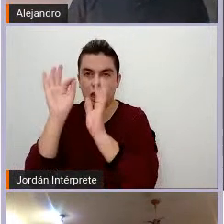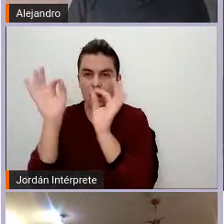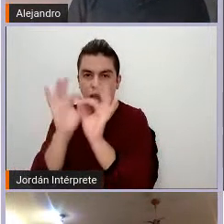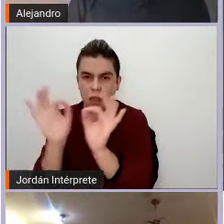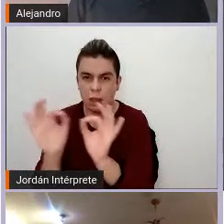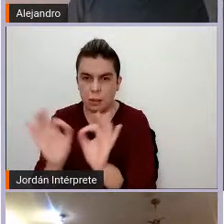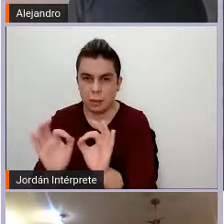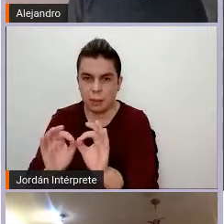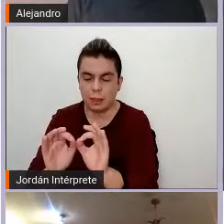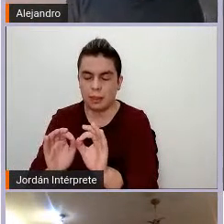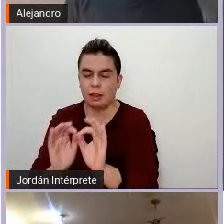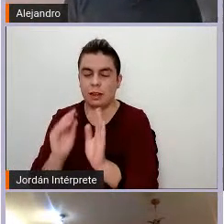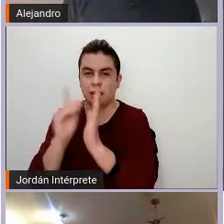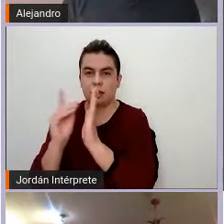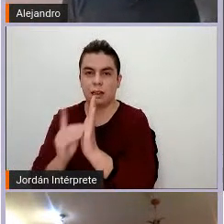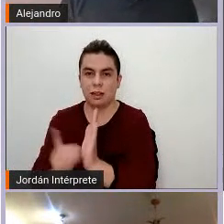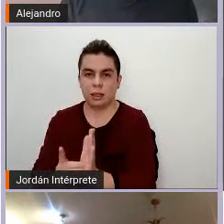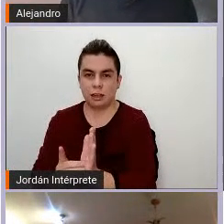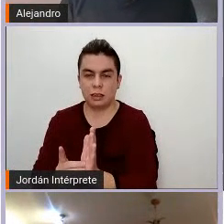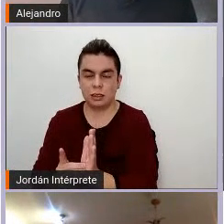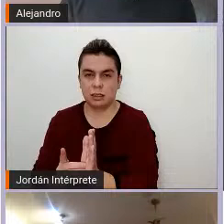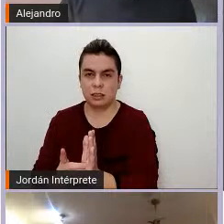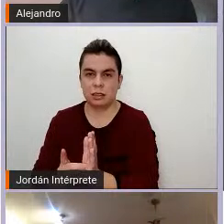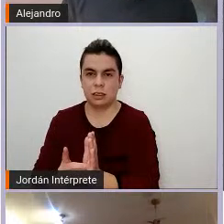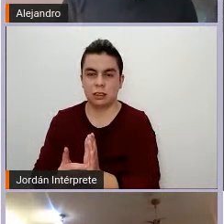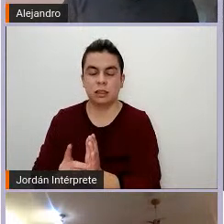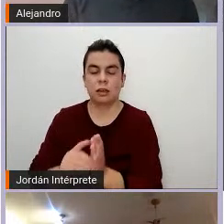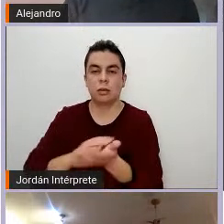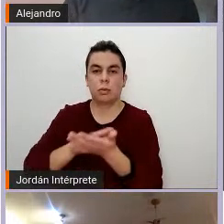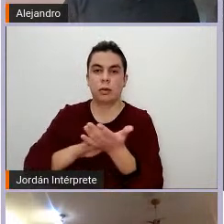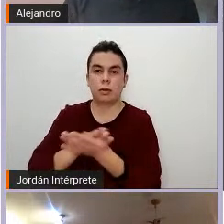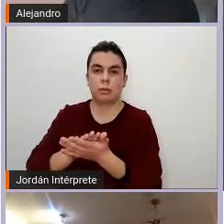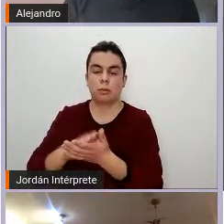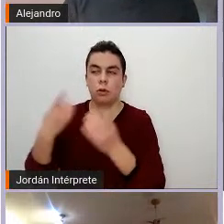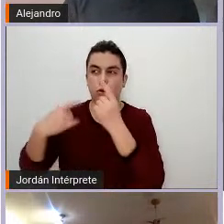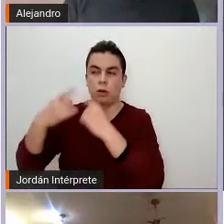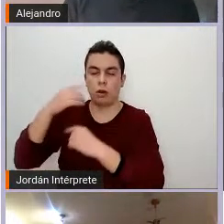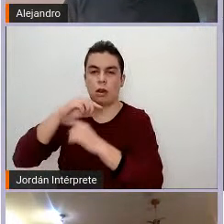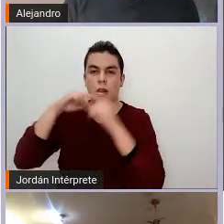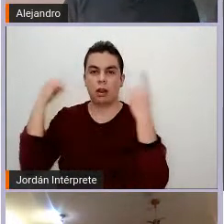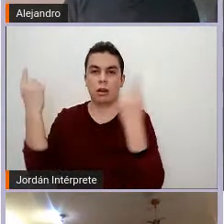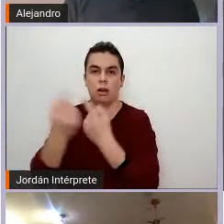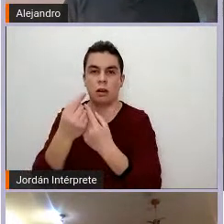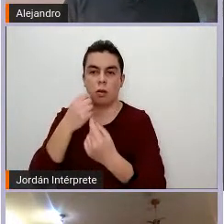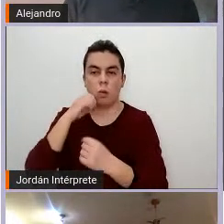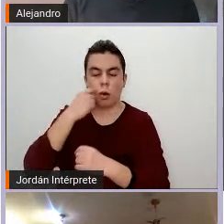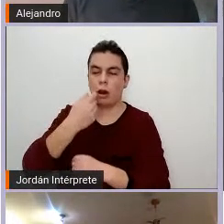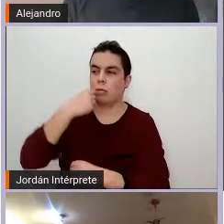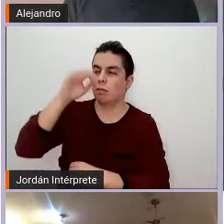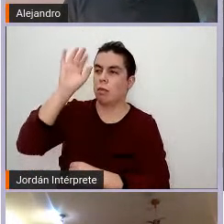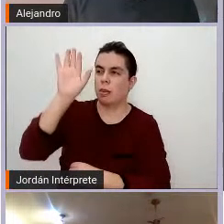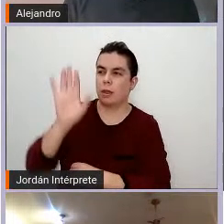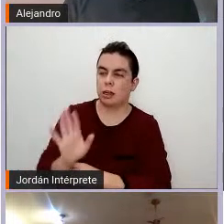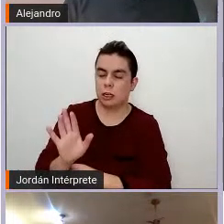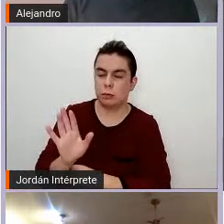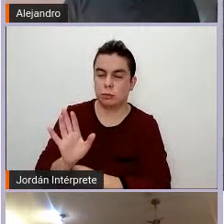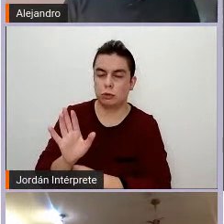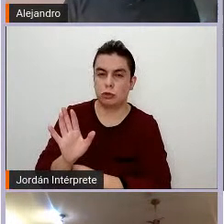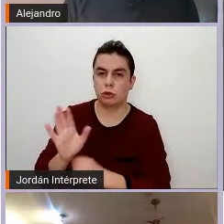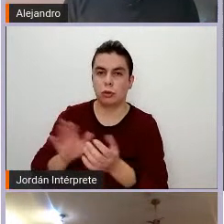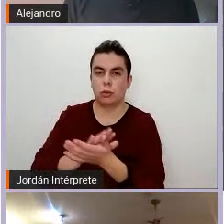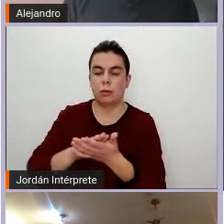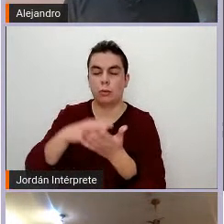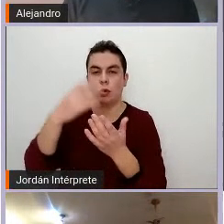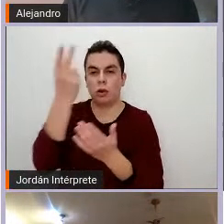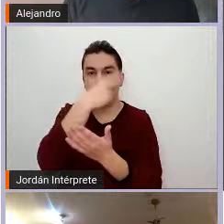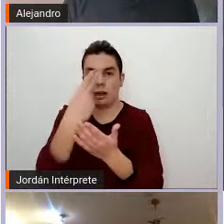retórica helenística su significado era amplio y general, para referirse a cualquier descripción verbal de cualquier tipo, ya sea en el arte